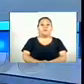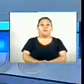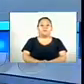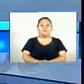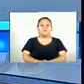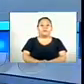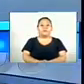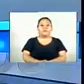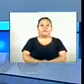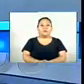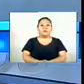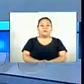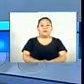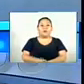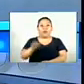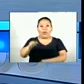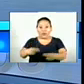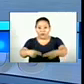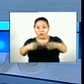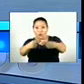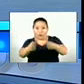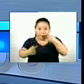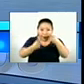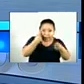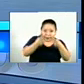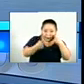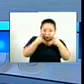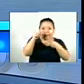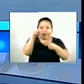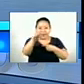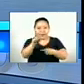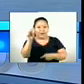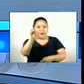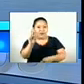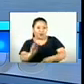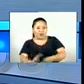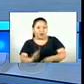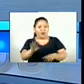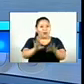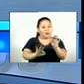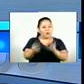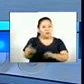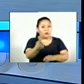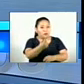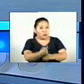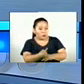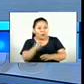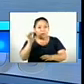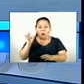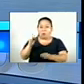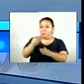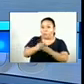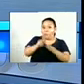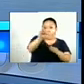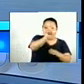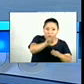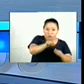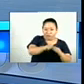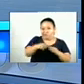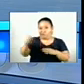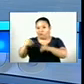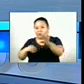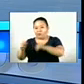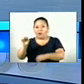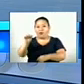Y tras sus visitas a la frontera Colombo-Venezolana y a varios países latinoamericanos que reciben a los migrantes que huyen de Venezuela El alto